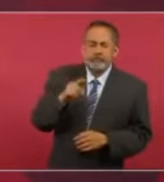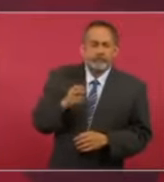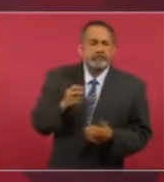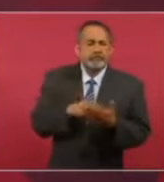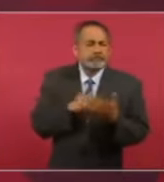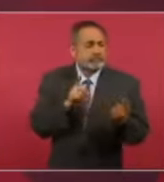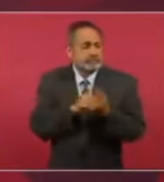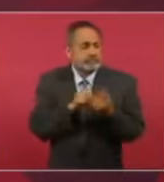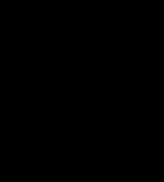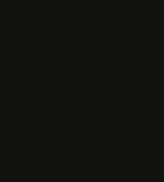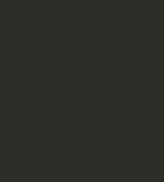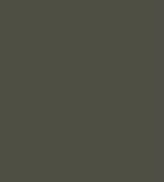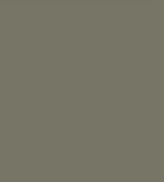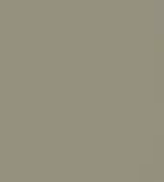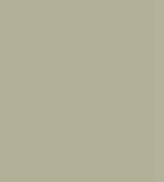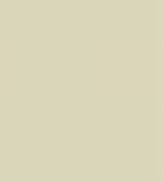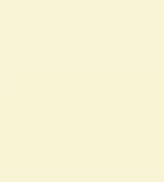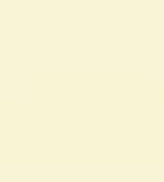nunca